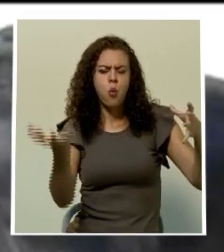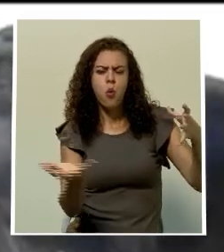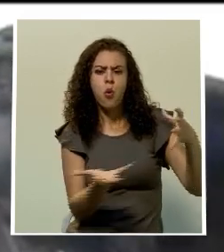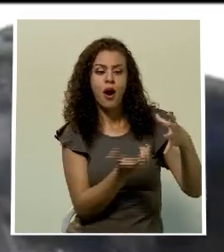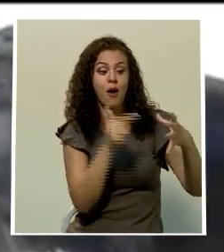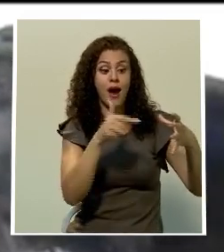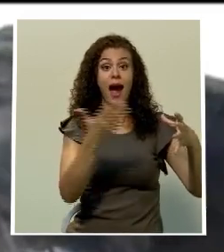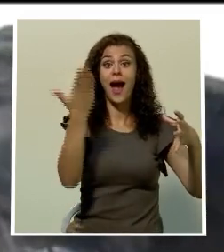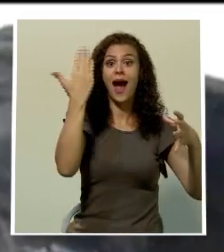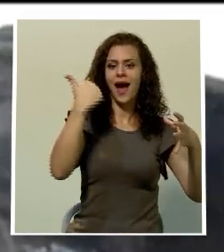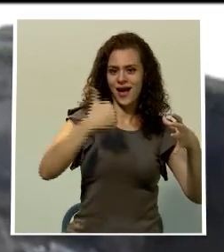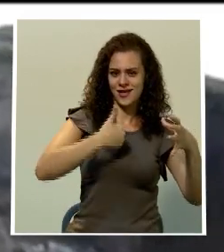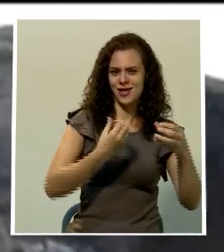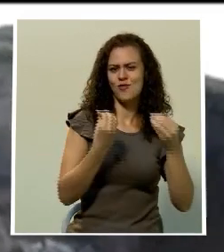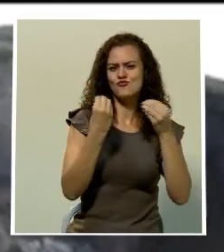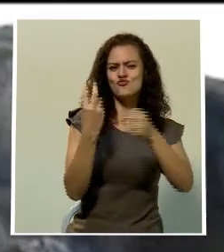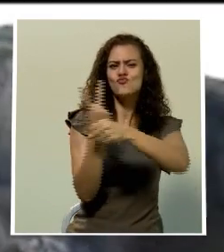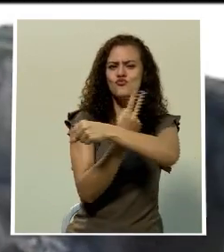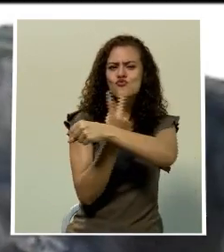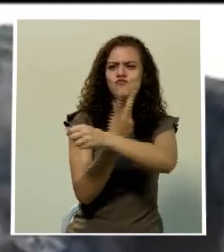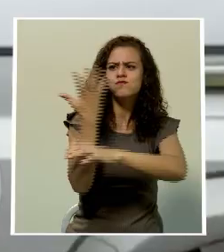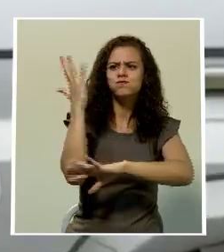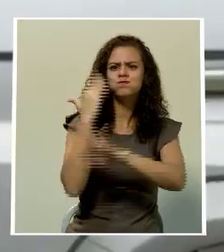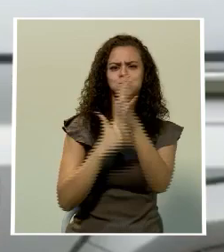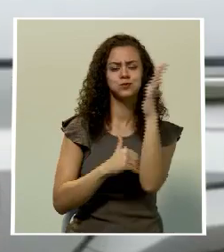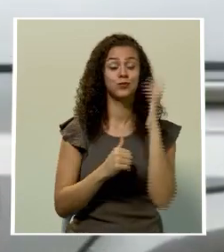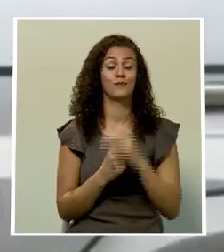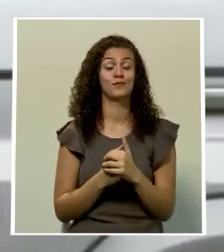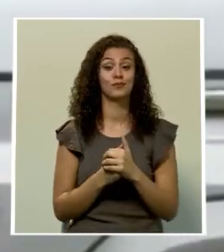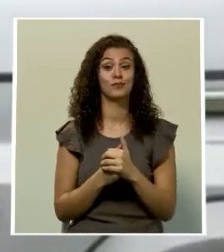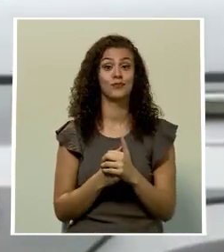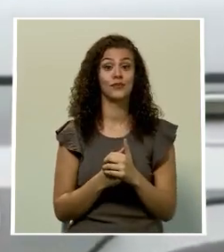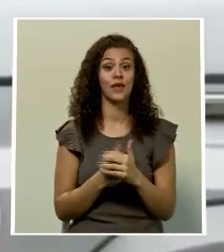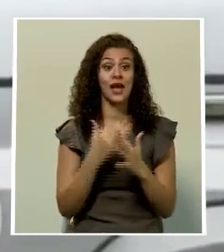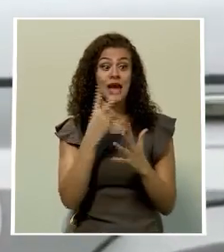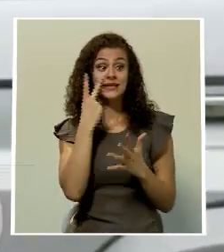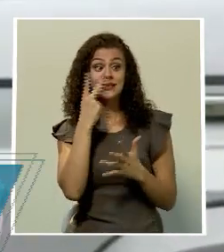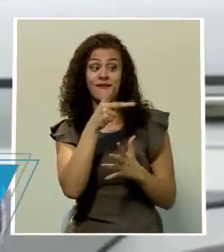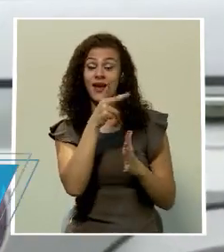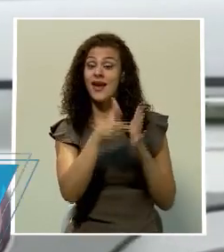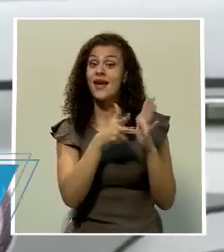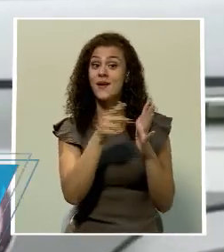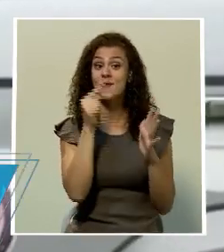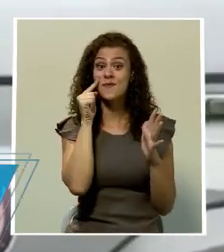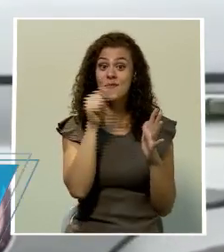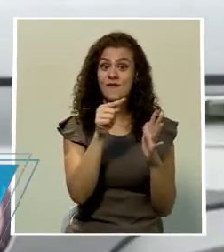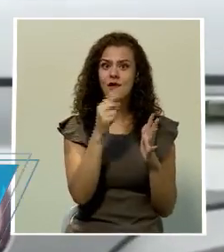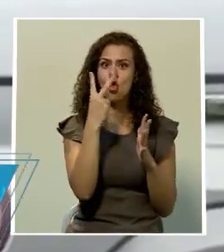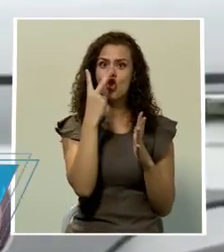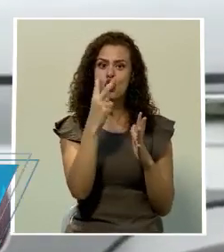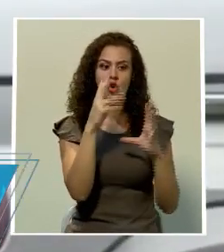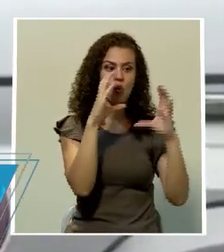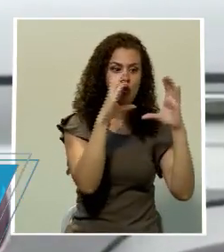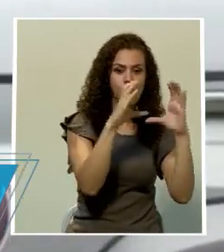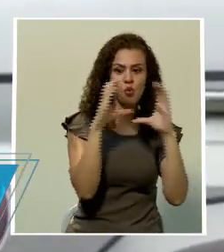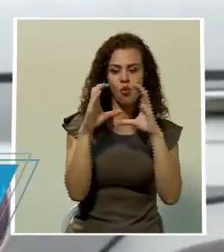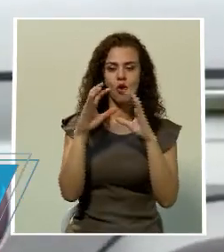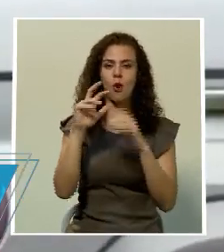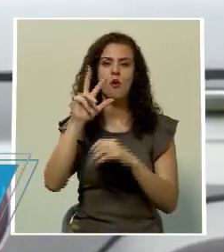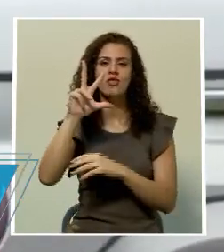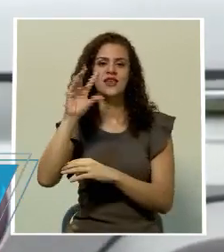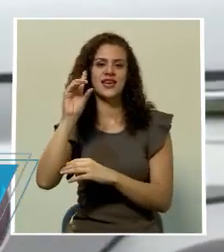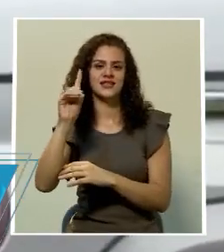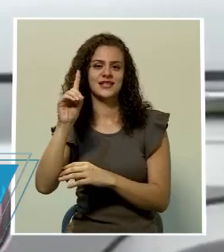hueco donde antes existía mucha vegetación. Lo que se ve en el video es dos modelos